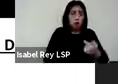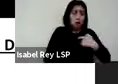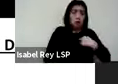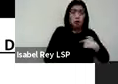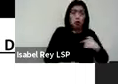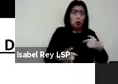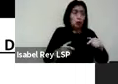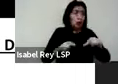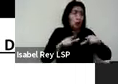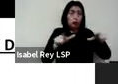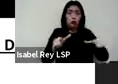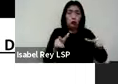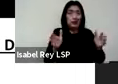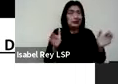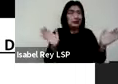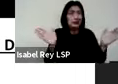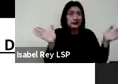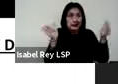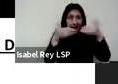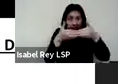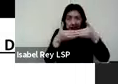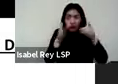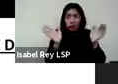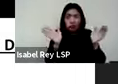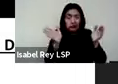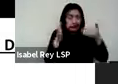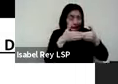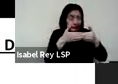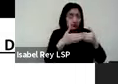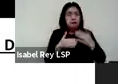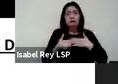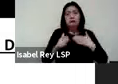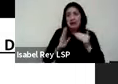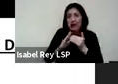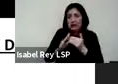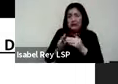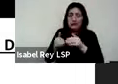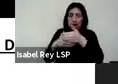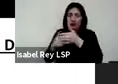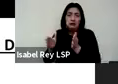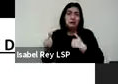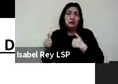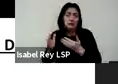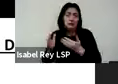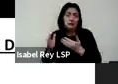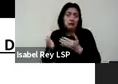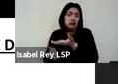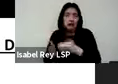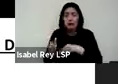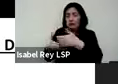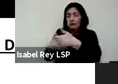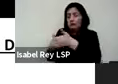en un ambiente cerrado, como mi casa, mi sala, mi comedor?